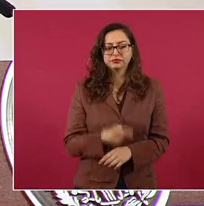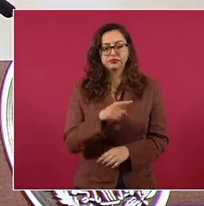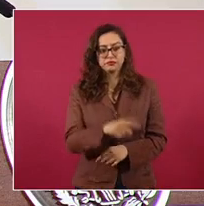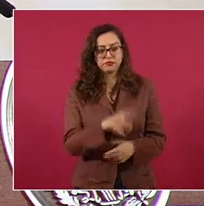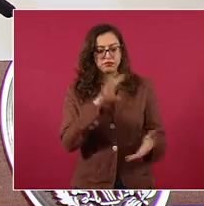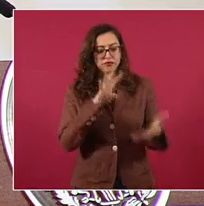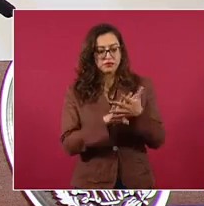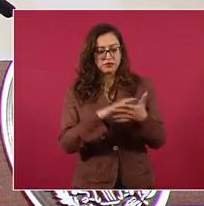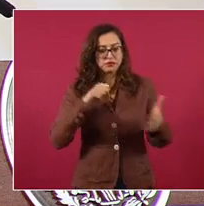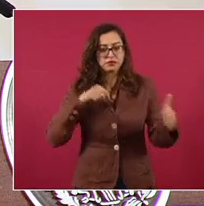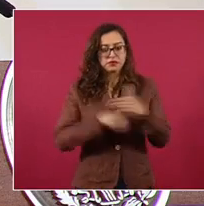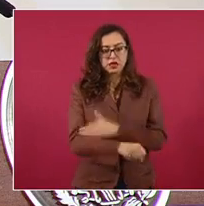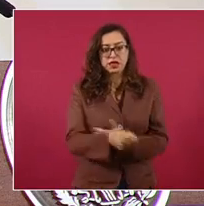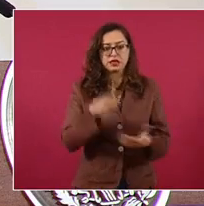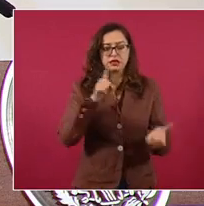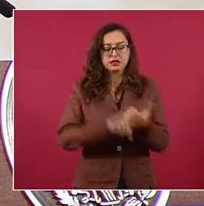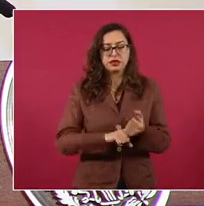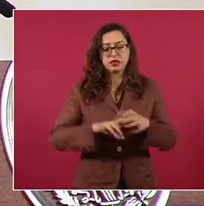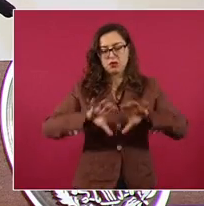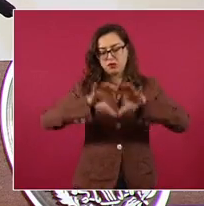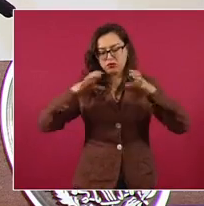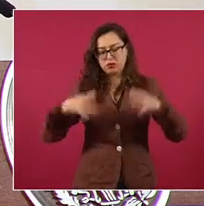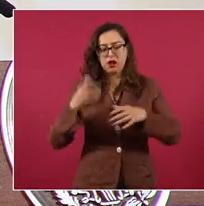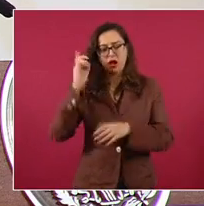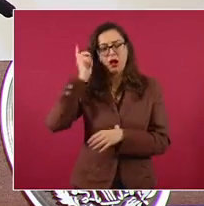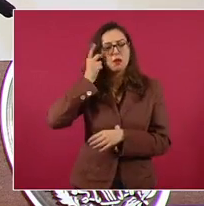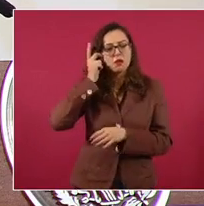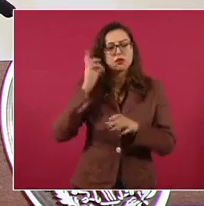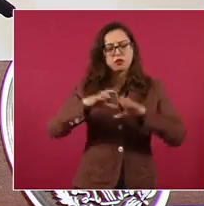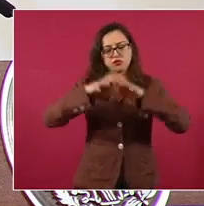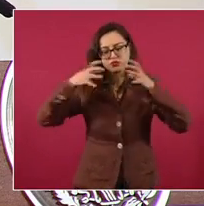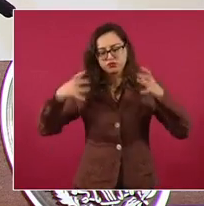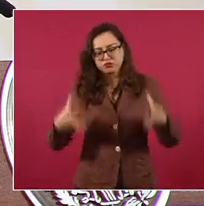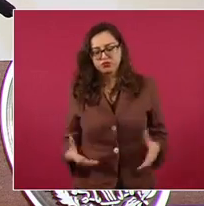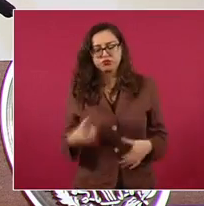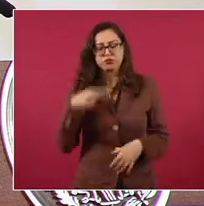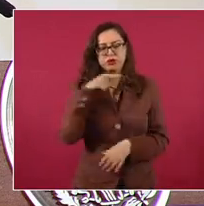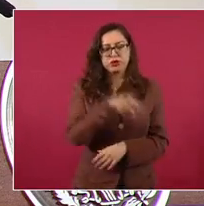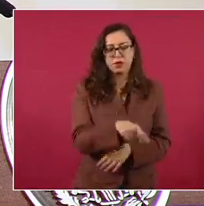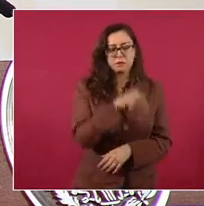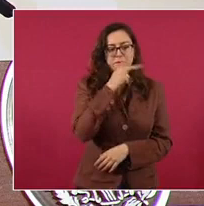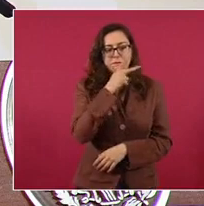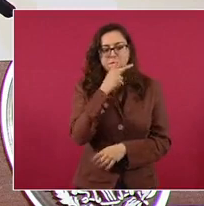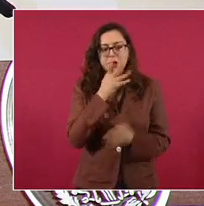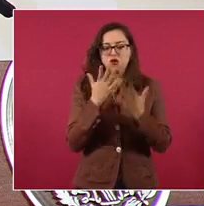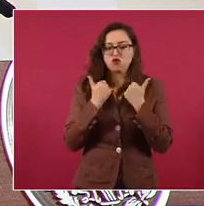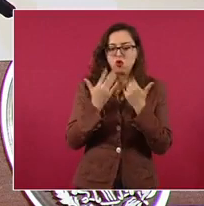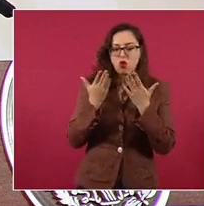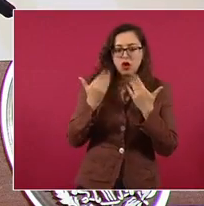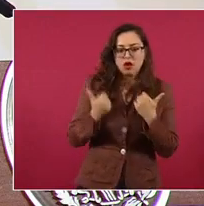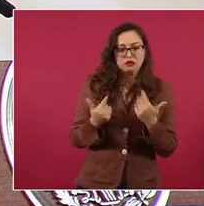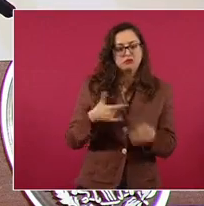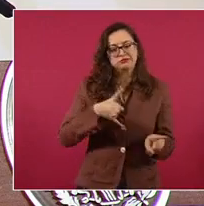para monturas. Huérfano de padre desde niño, sufrió bullying y complejos